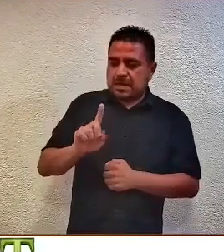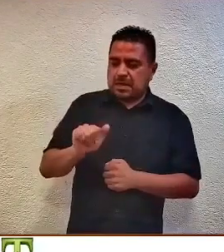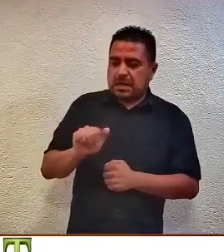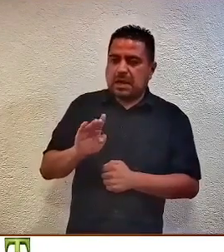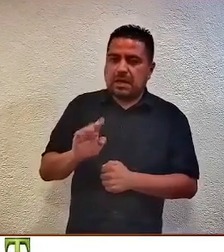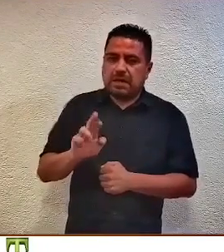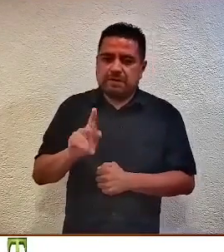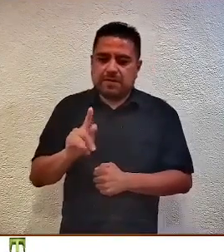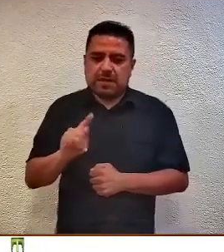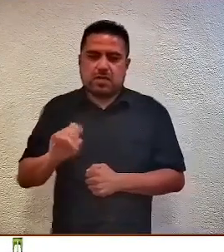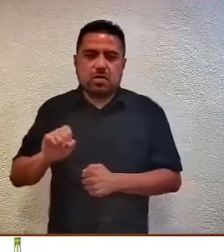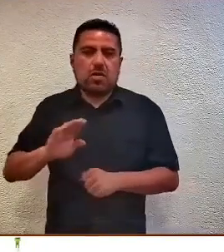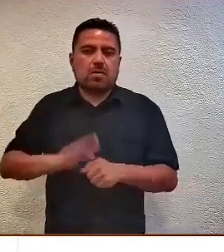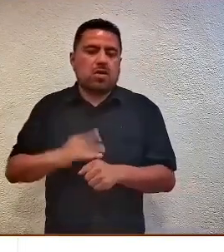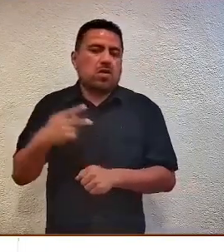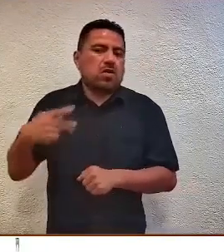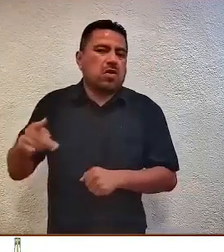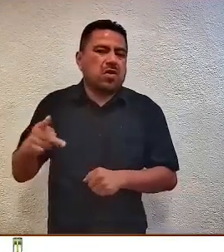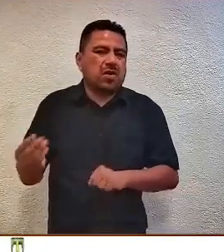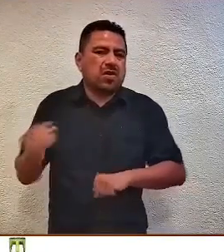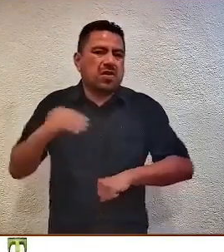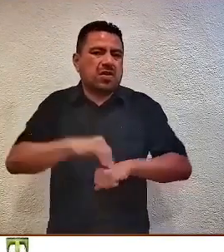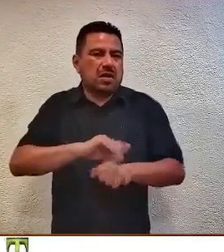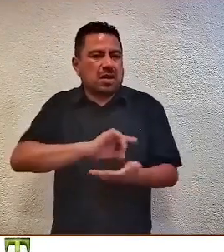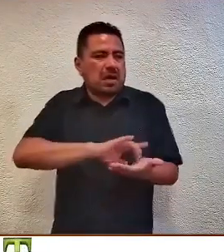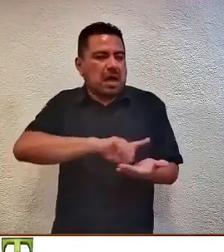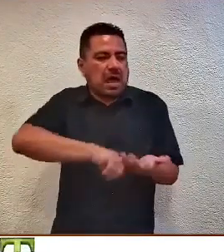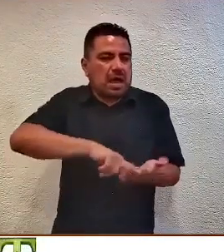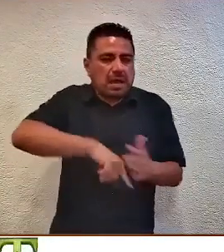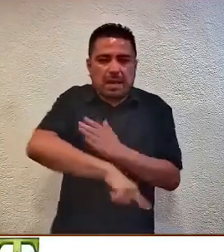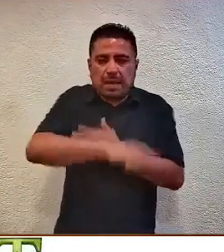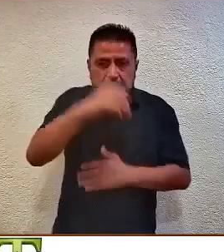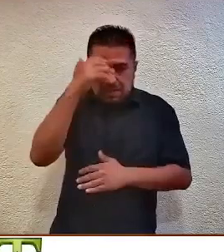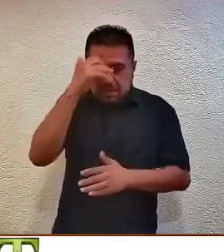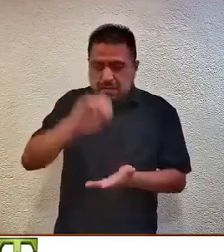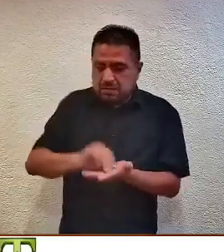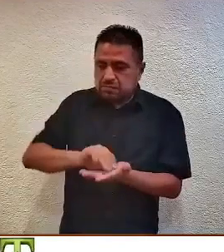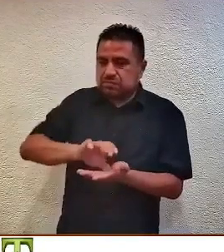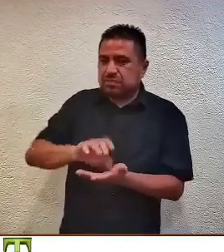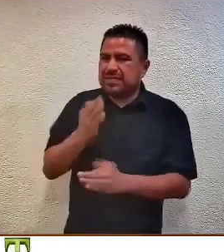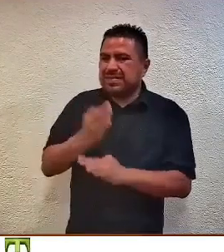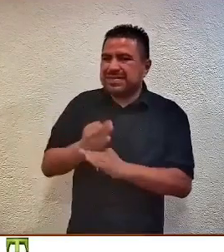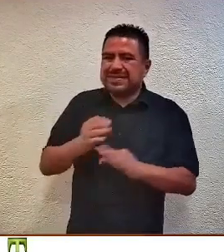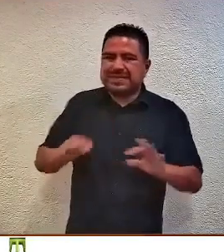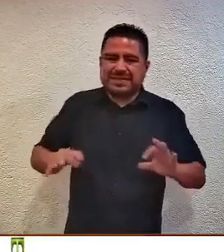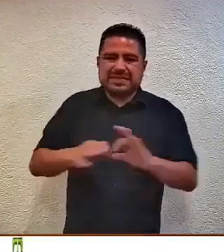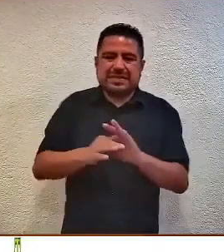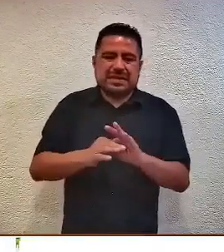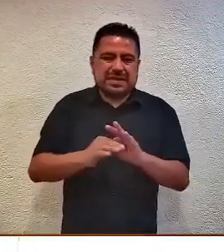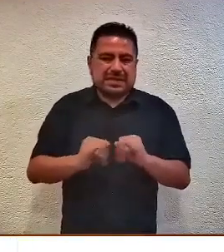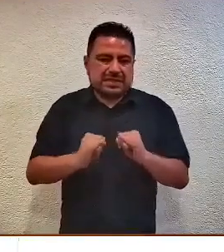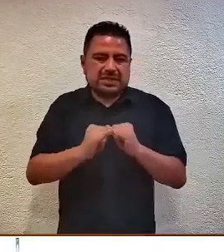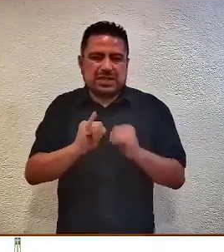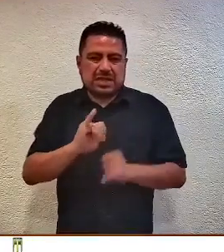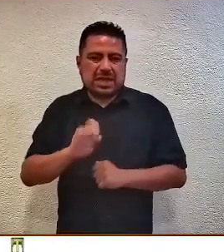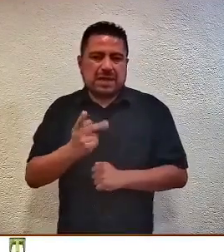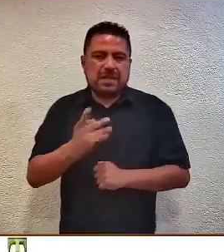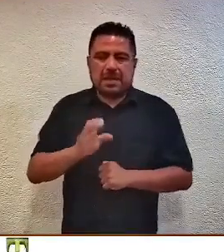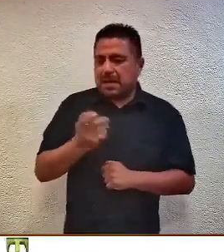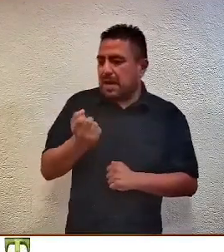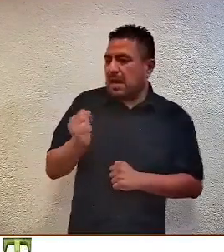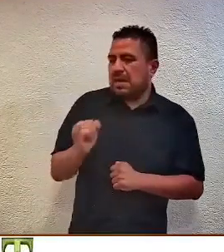Brito por estar excusada de conocer el referido expediente de laudo convenio instituto. Ello de acuerdo